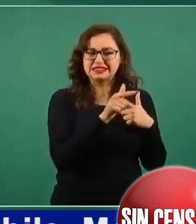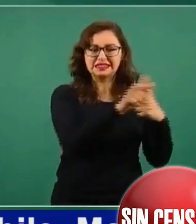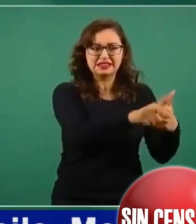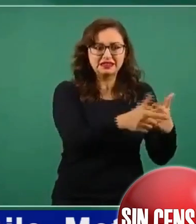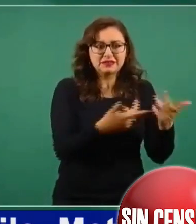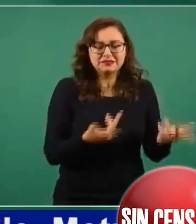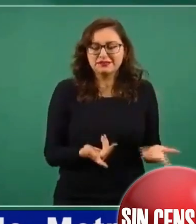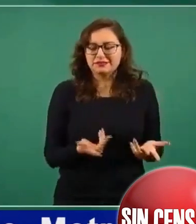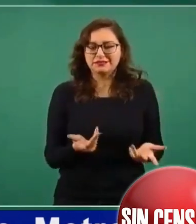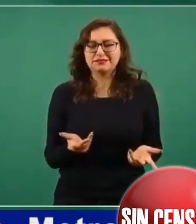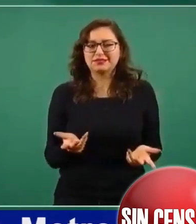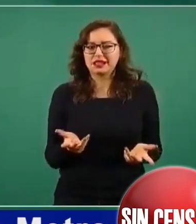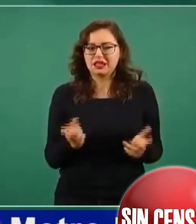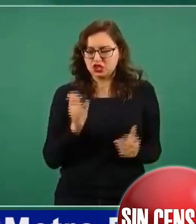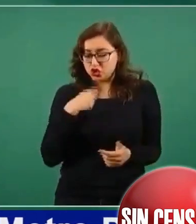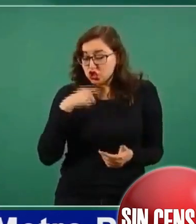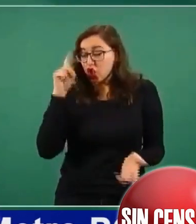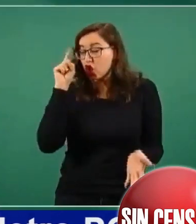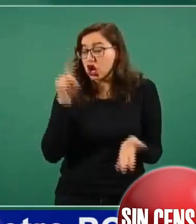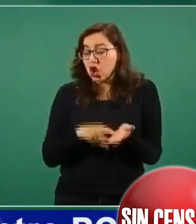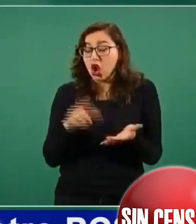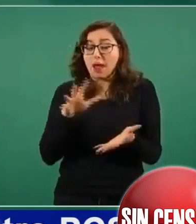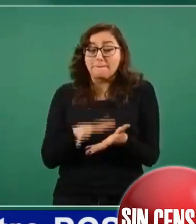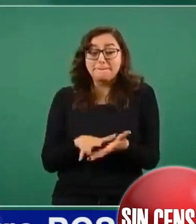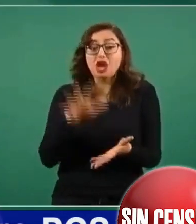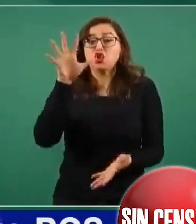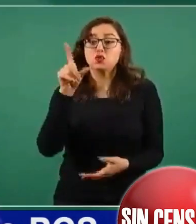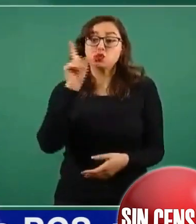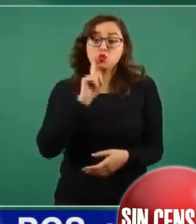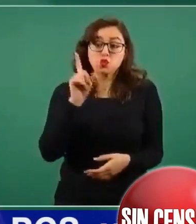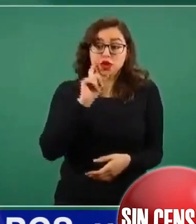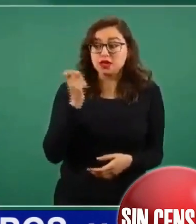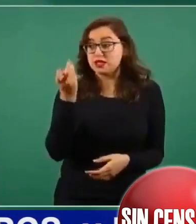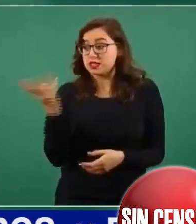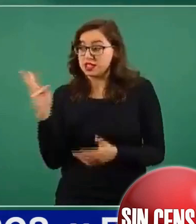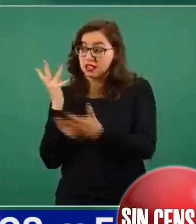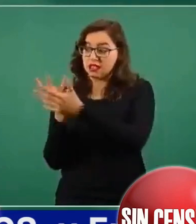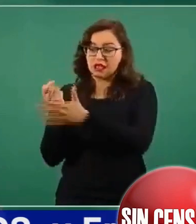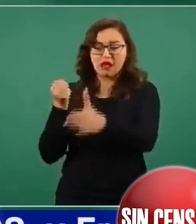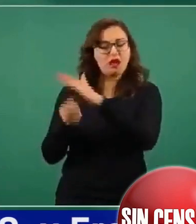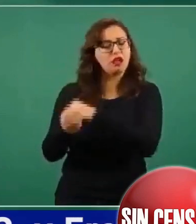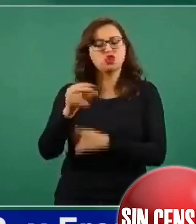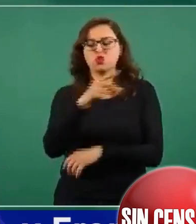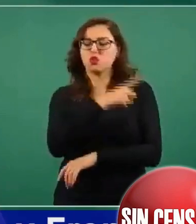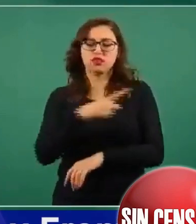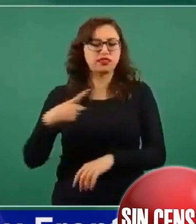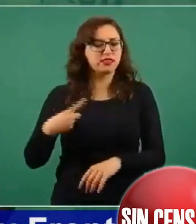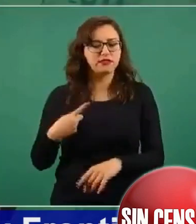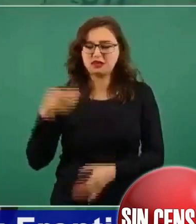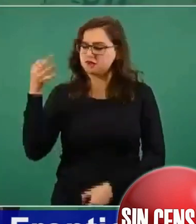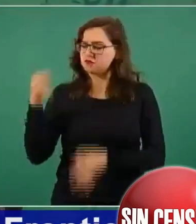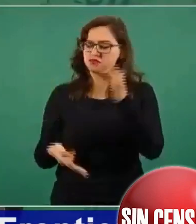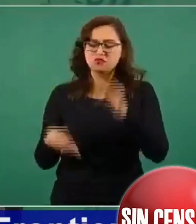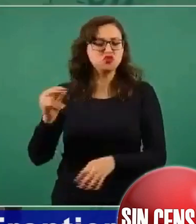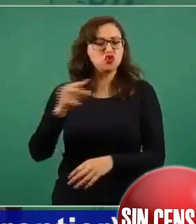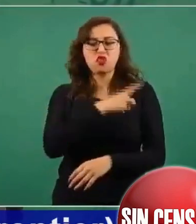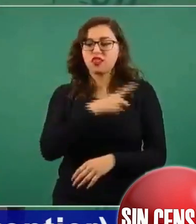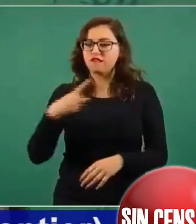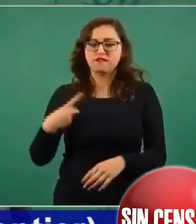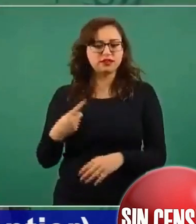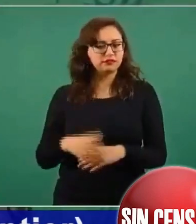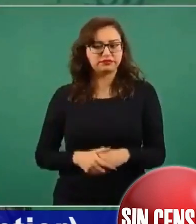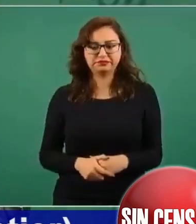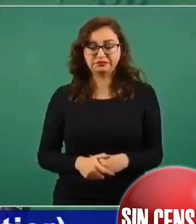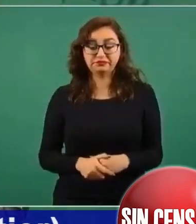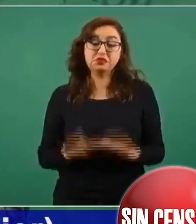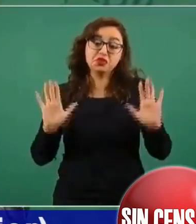creo que decidiría que la mujer no debería de ir a la cárcel ni sujetarse a un proceso penal. Por